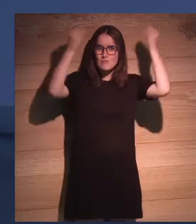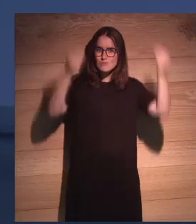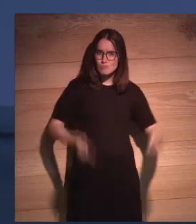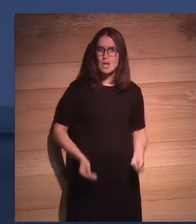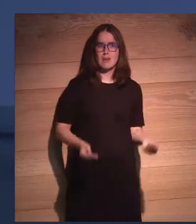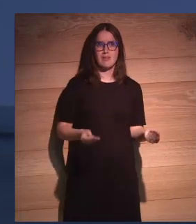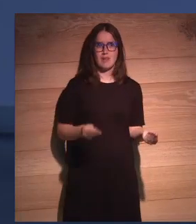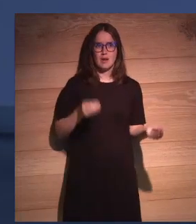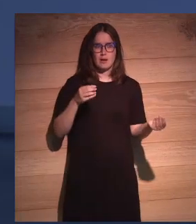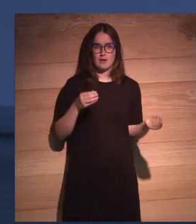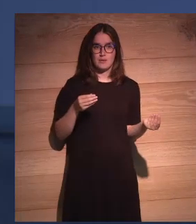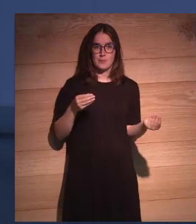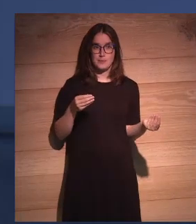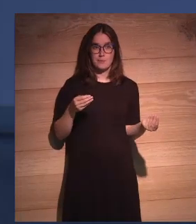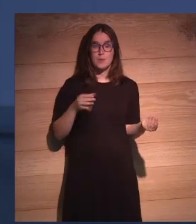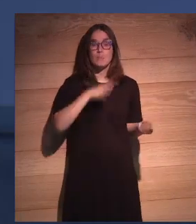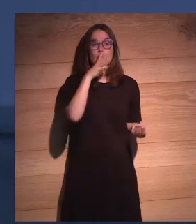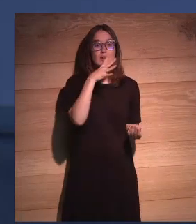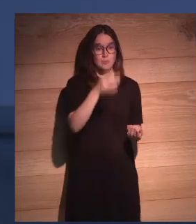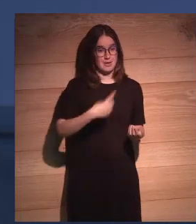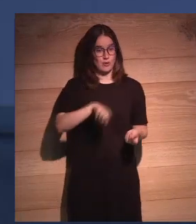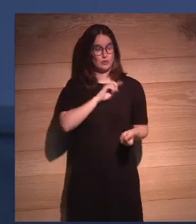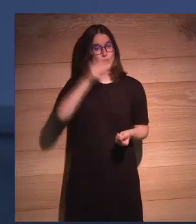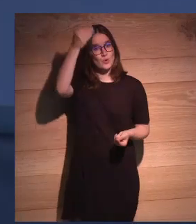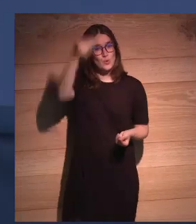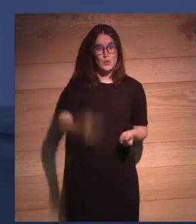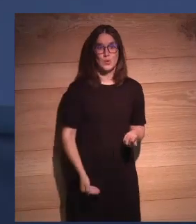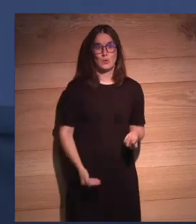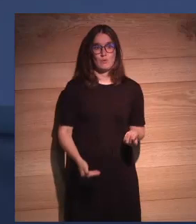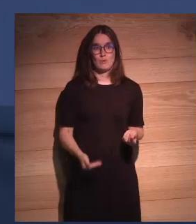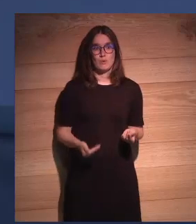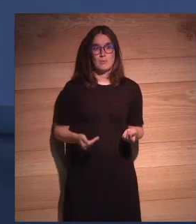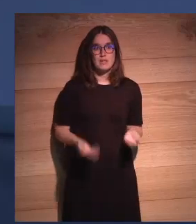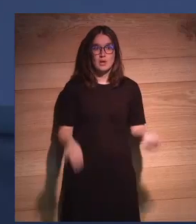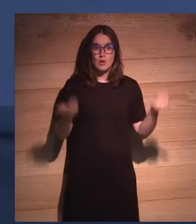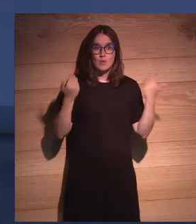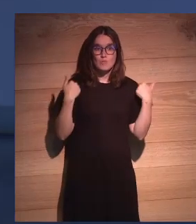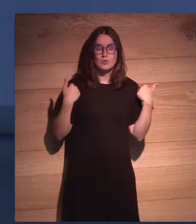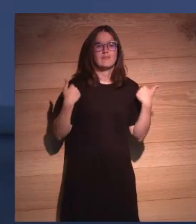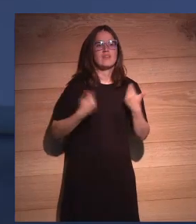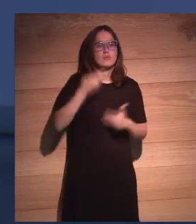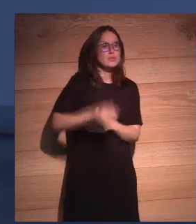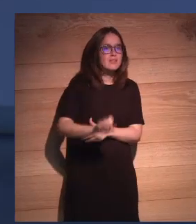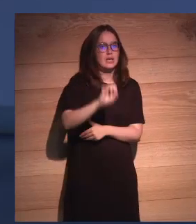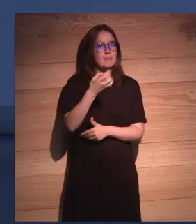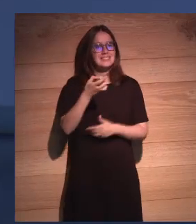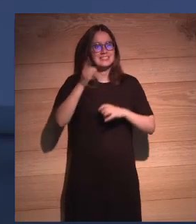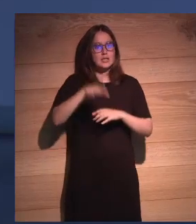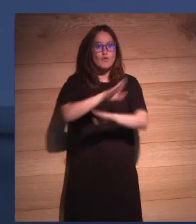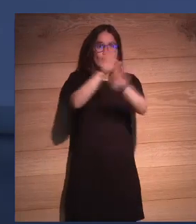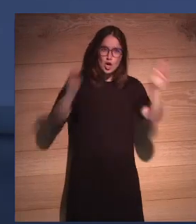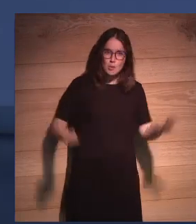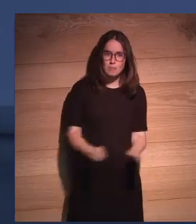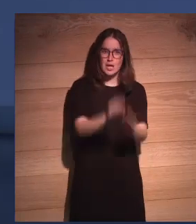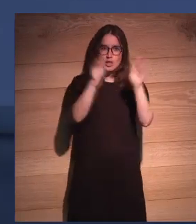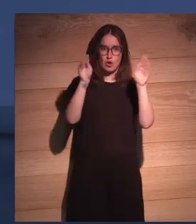están pensadas para ser utilizadas. Por eso para nosotros es fundamental darles mucha más relevancia, darles formación